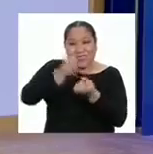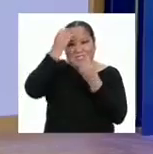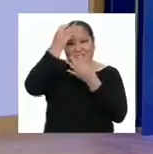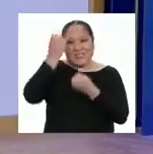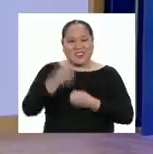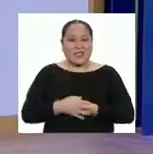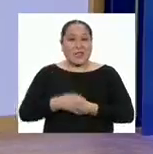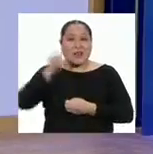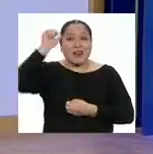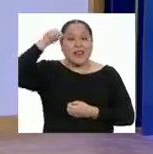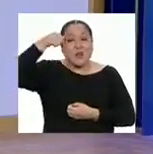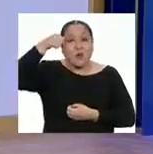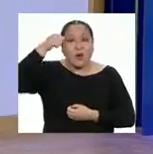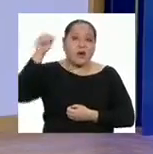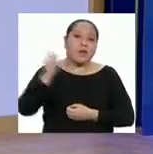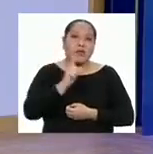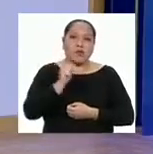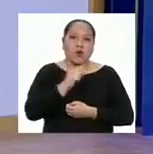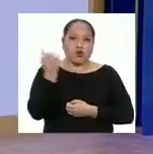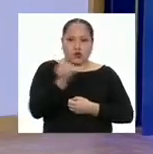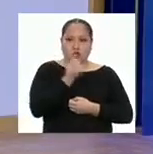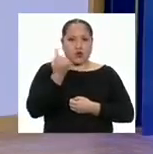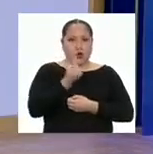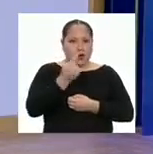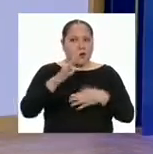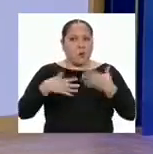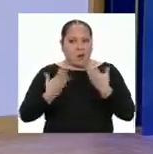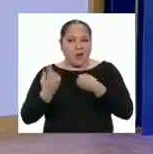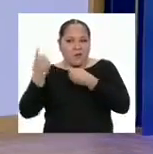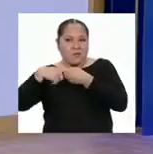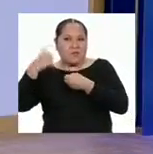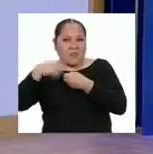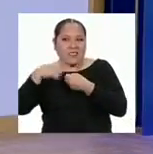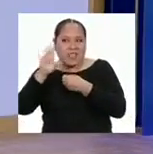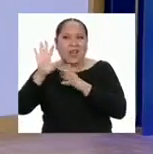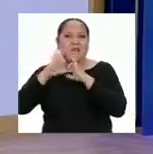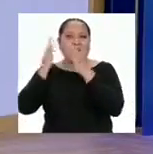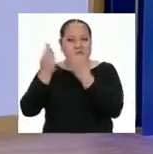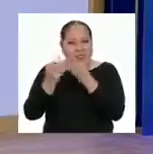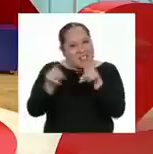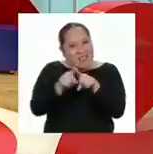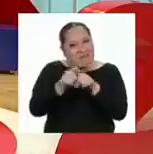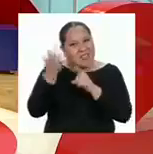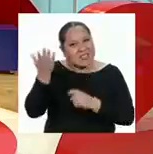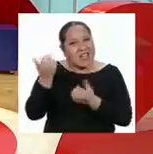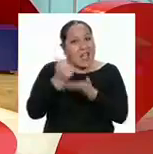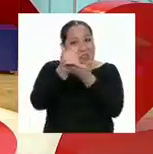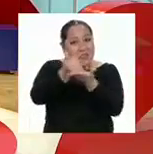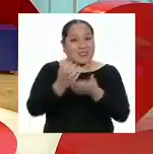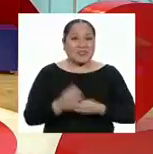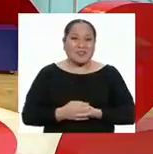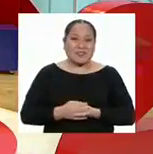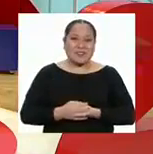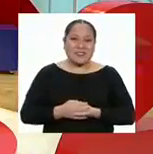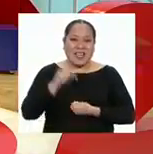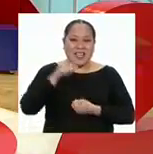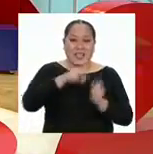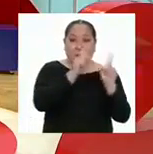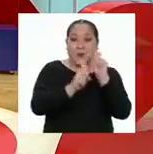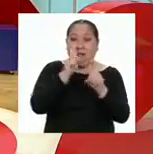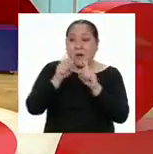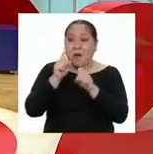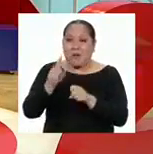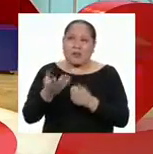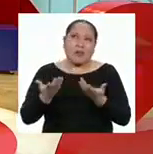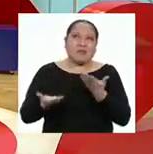información. Y recuerden que no tienen que hacerlo solos, pueden involucrar a miembros de su familia también. Que la encuesta se